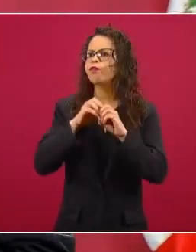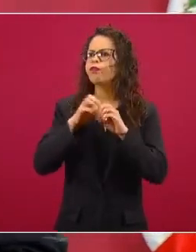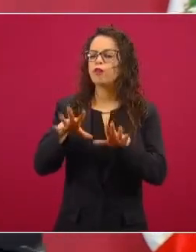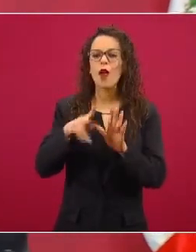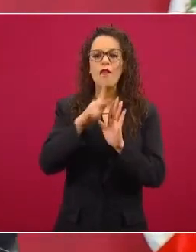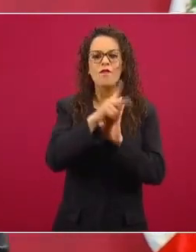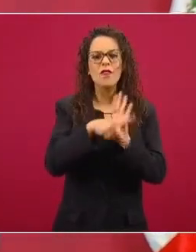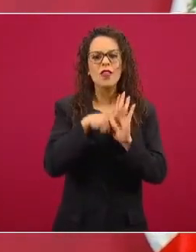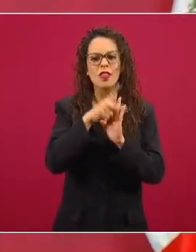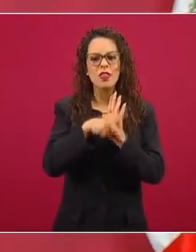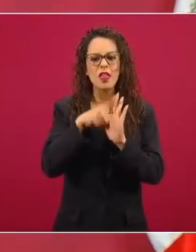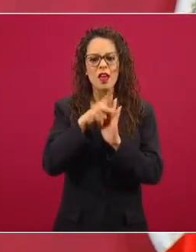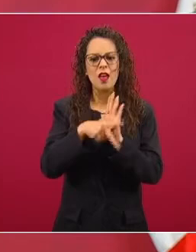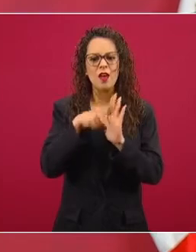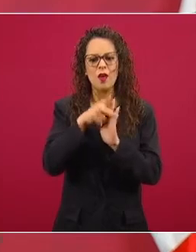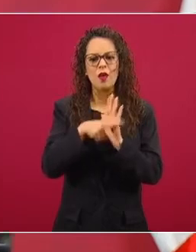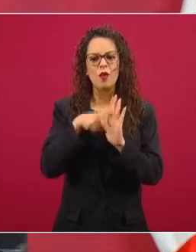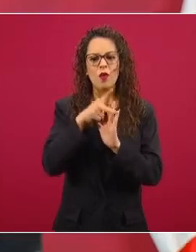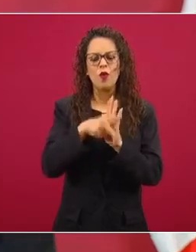fuegos